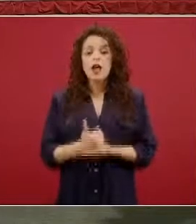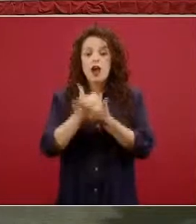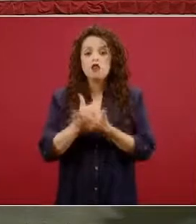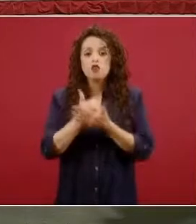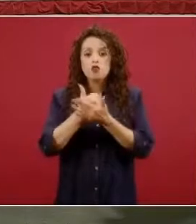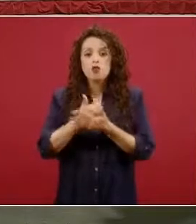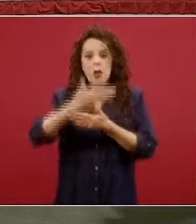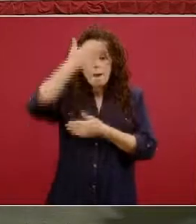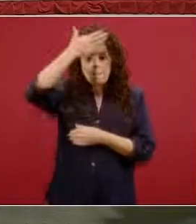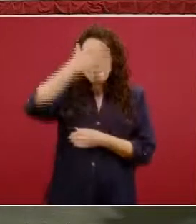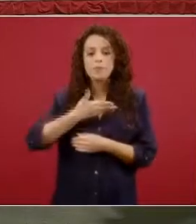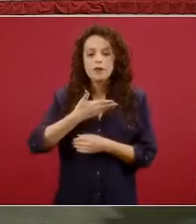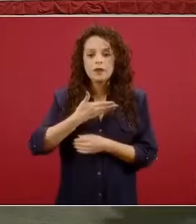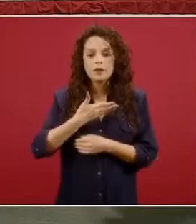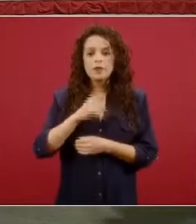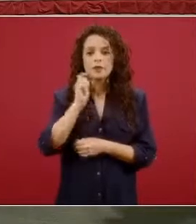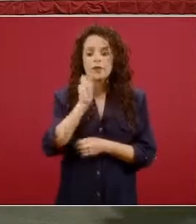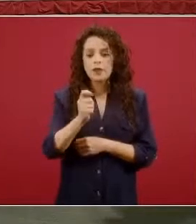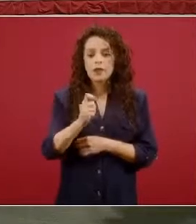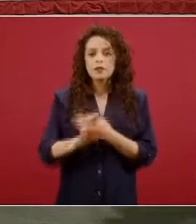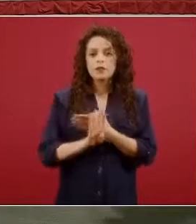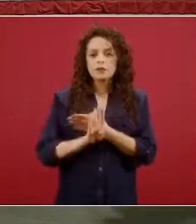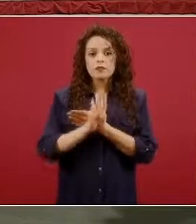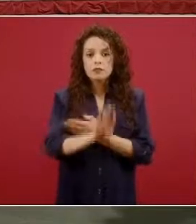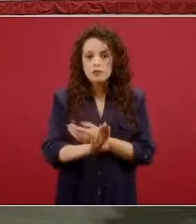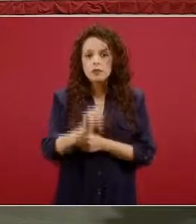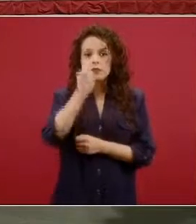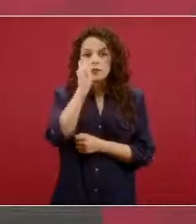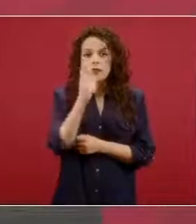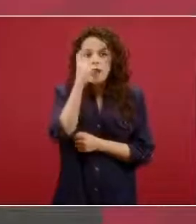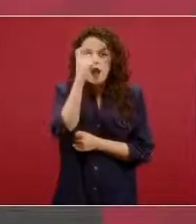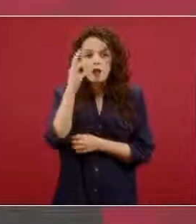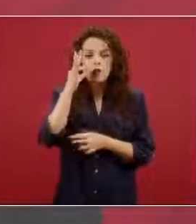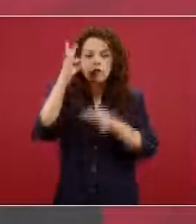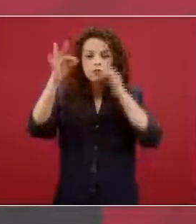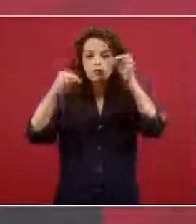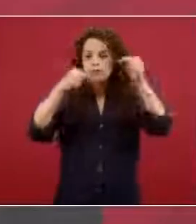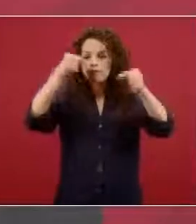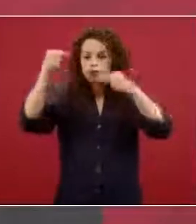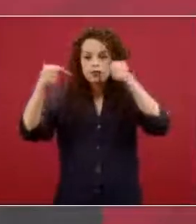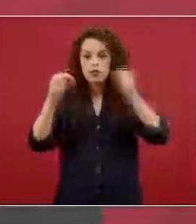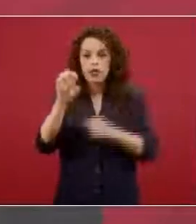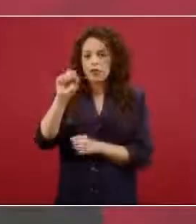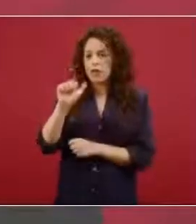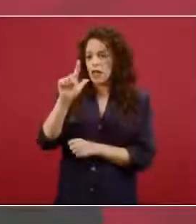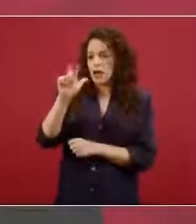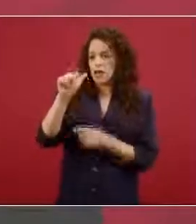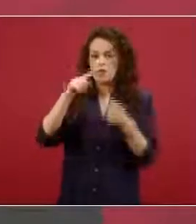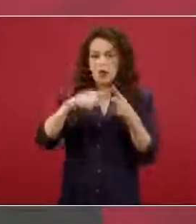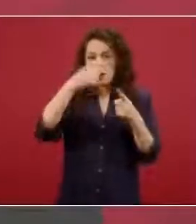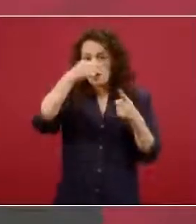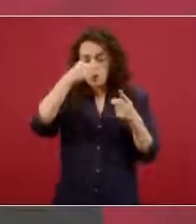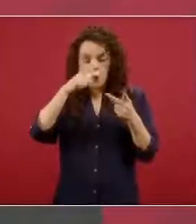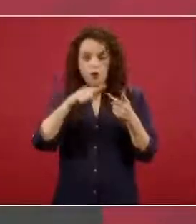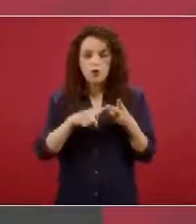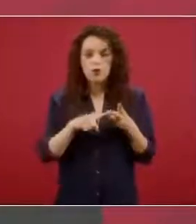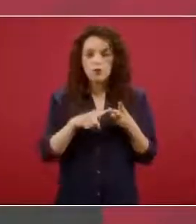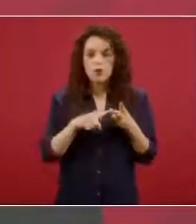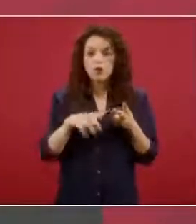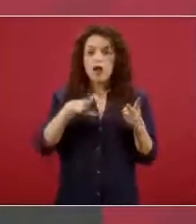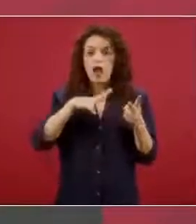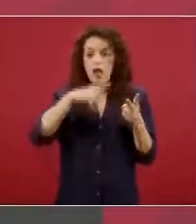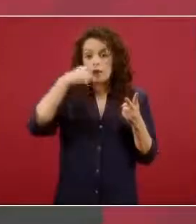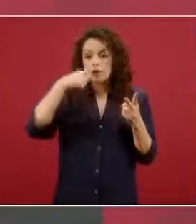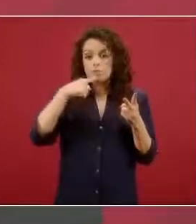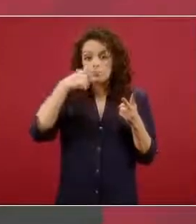a contener la propagación de las partículas líquidas de saliva, de moco, que están en nariz y boca